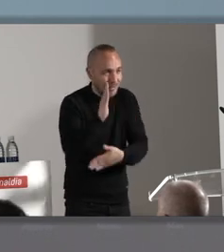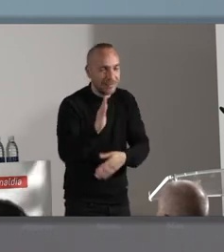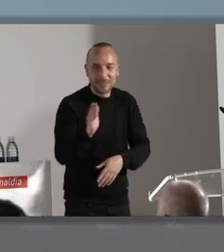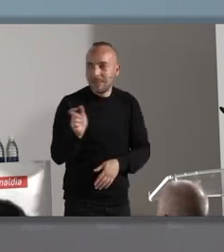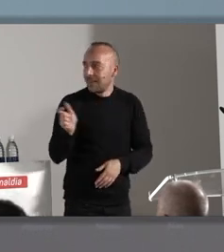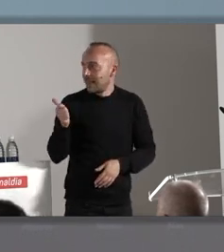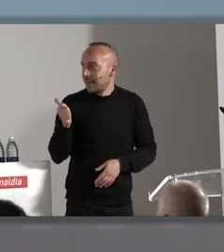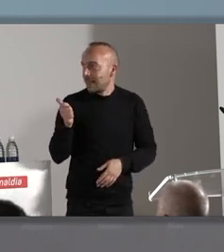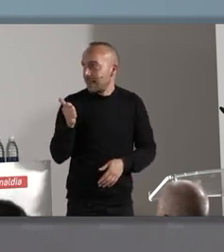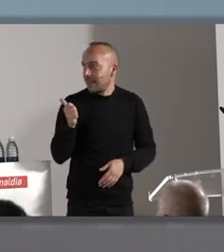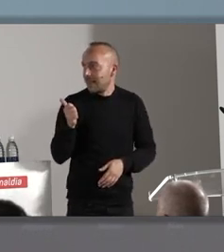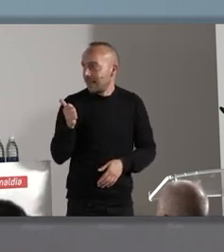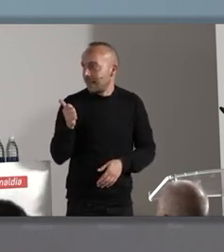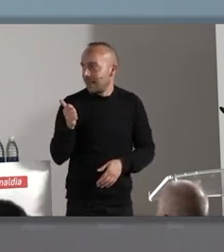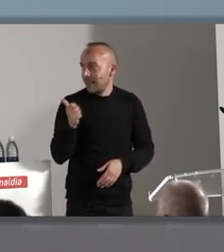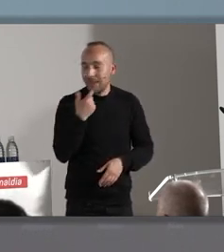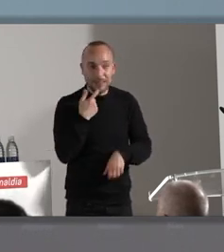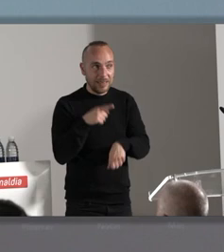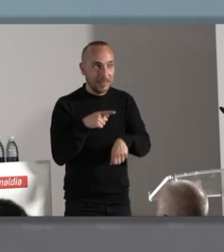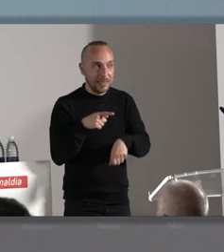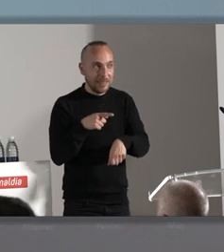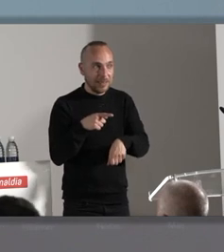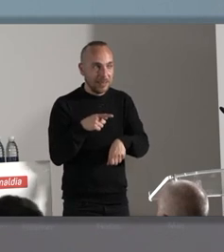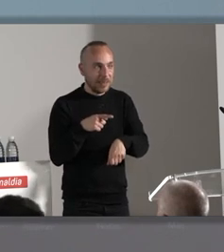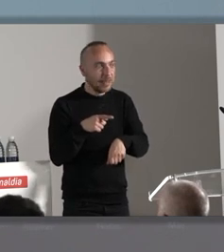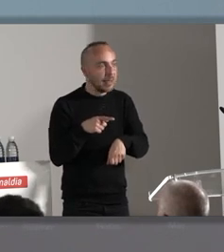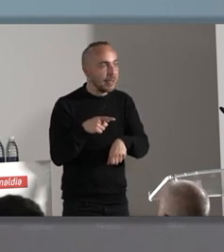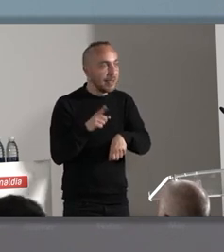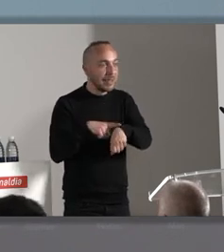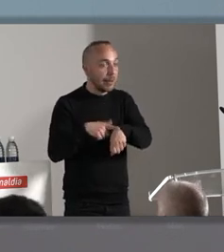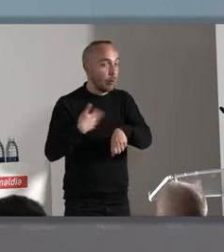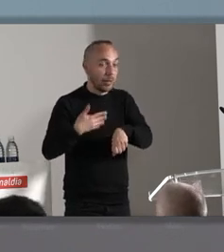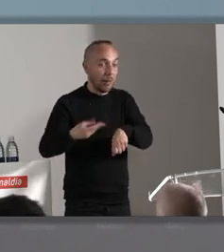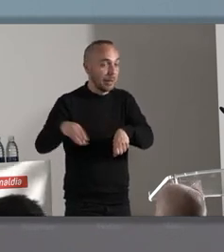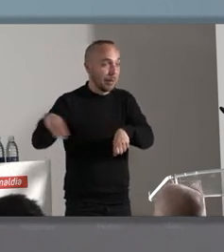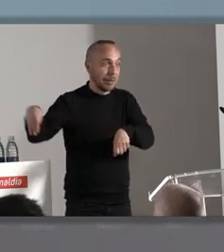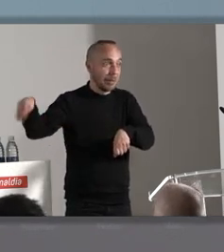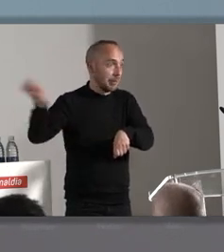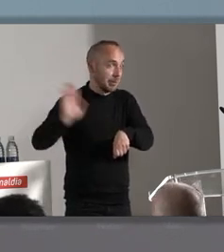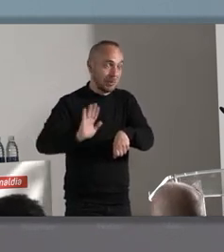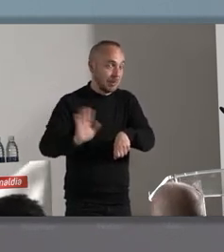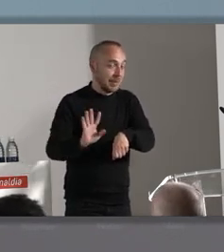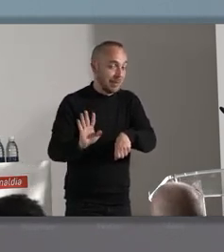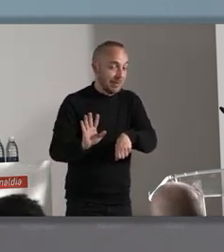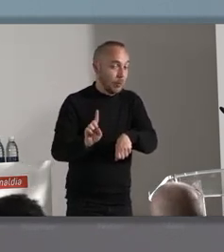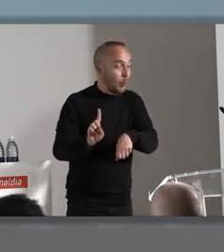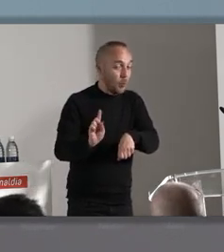queda... Estás ya más tiempo del que tenías. ¿Un minutito? ¿Puede